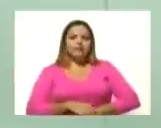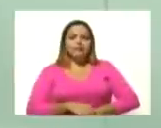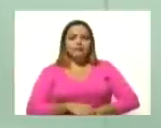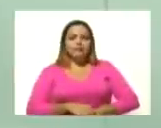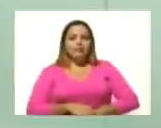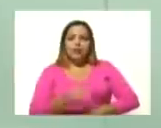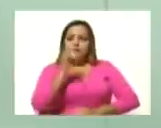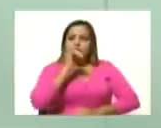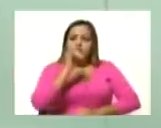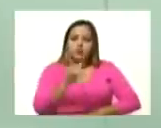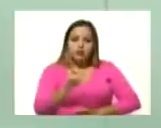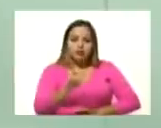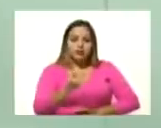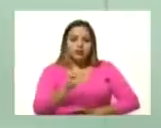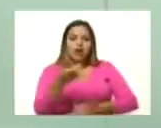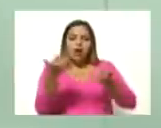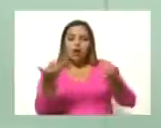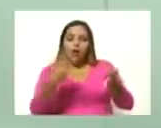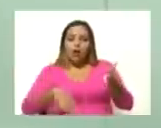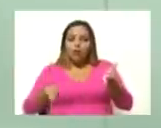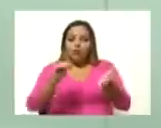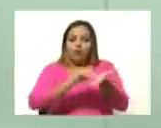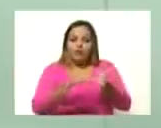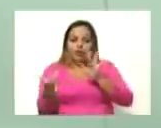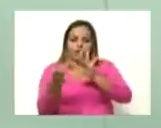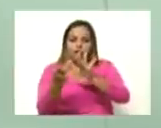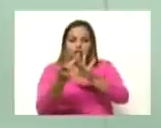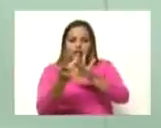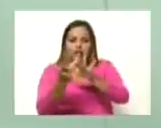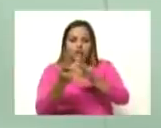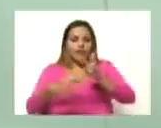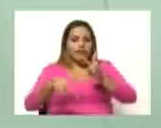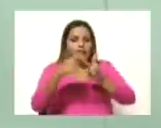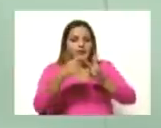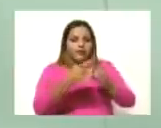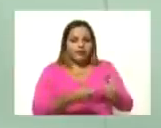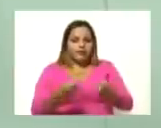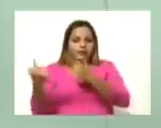información y con ella retornamos el contacto a los estudios de Venezolana de Televisión.